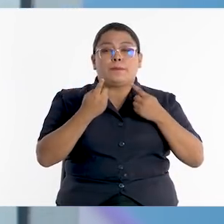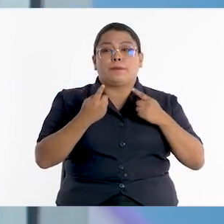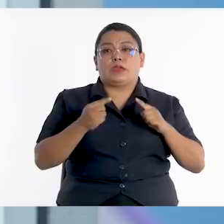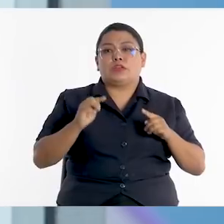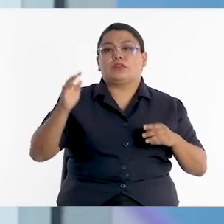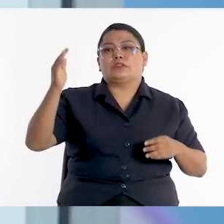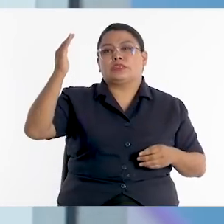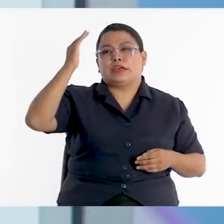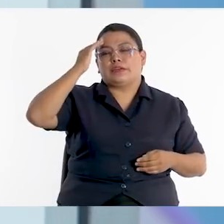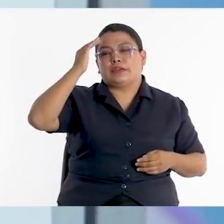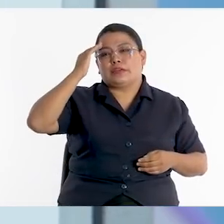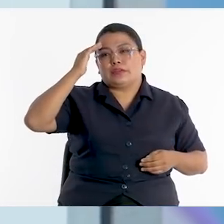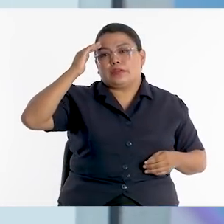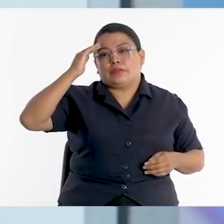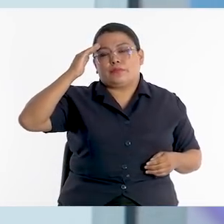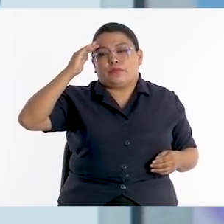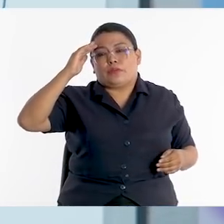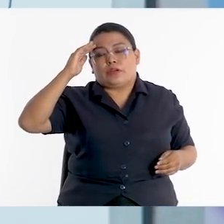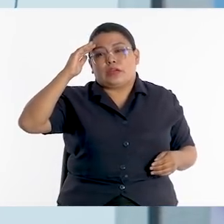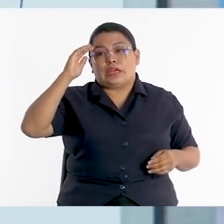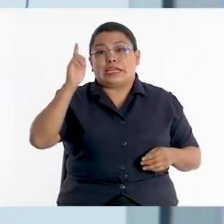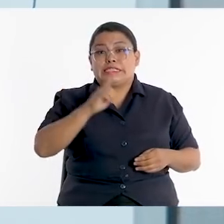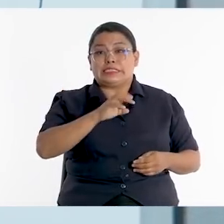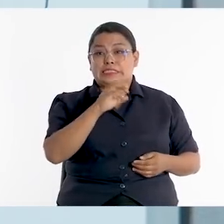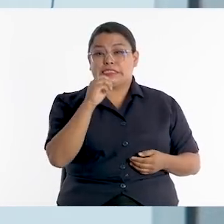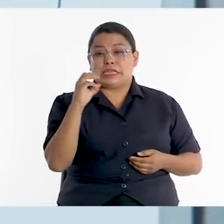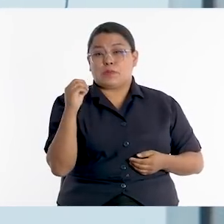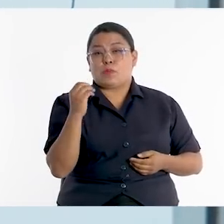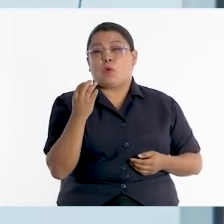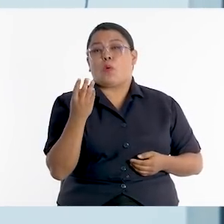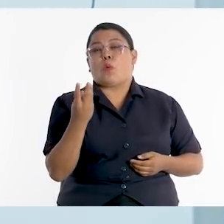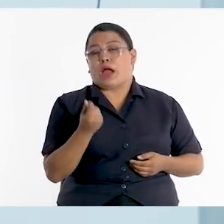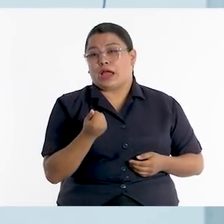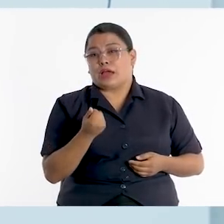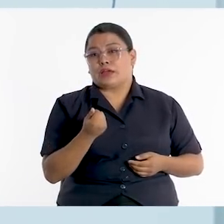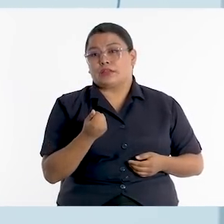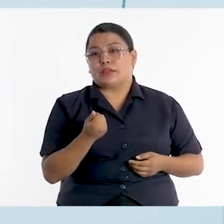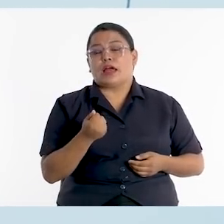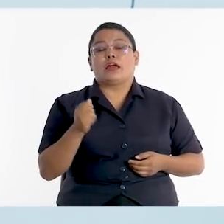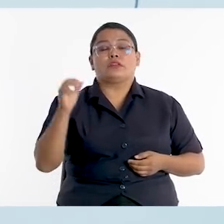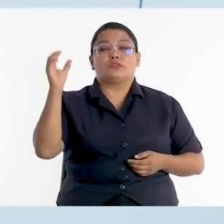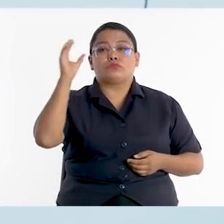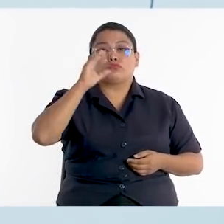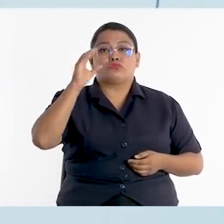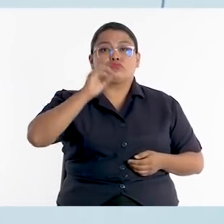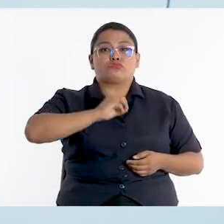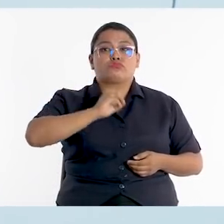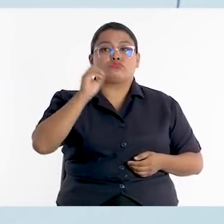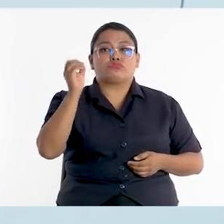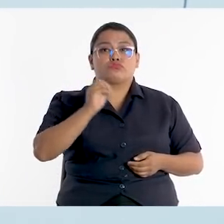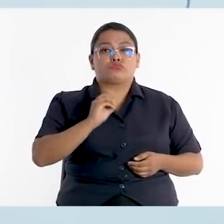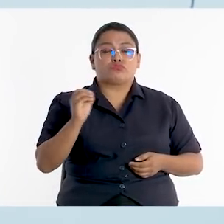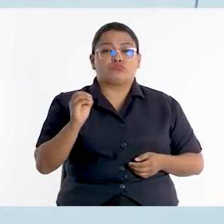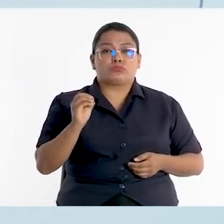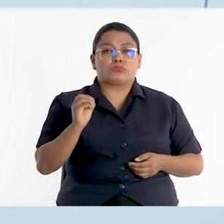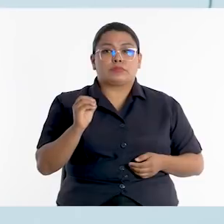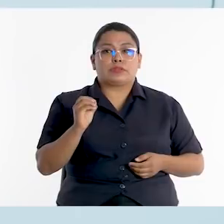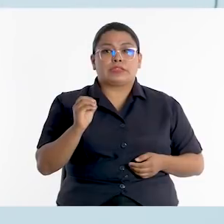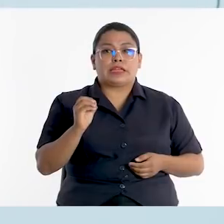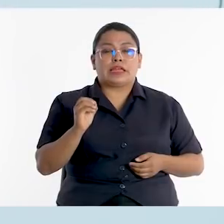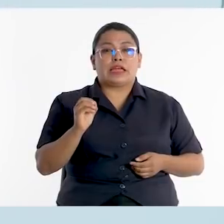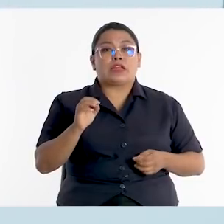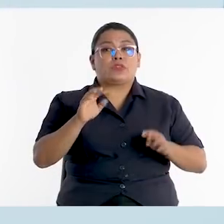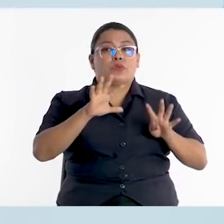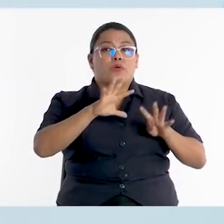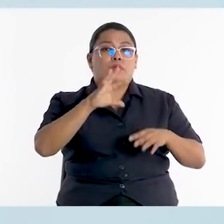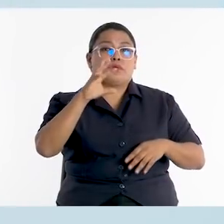pero ya sabemos cuánto le corresponde al 100%. Así que andamos buscando el porcentaje que se corresponde